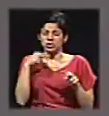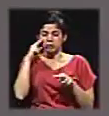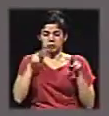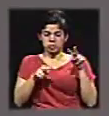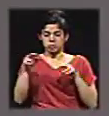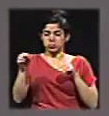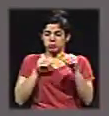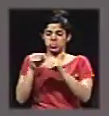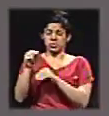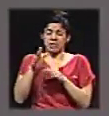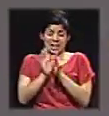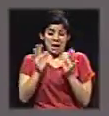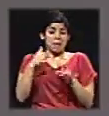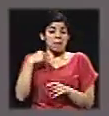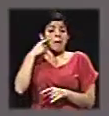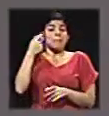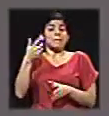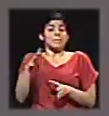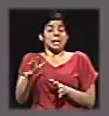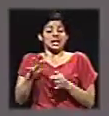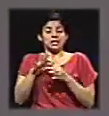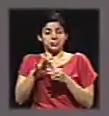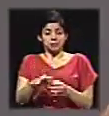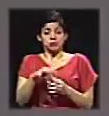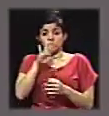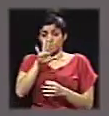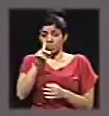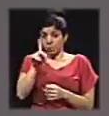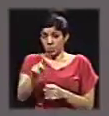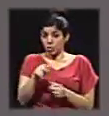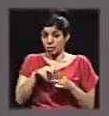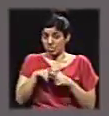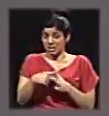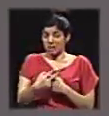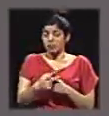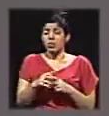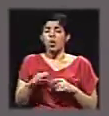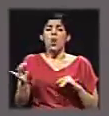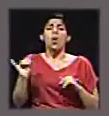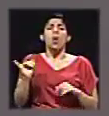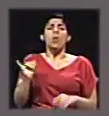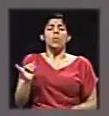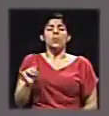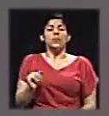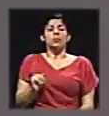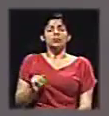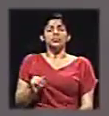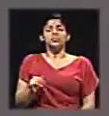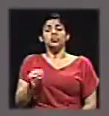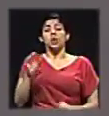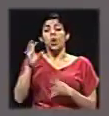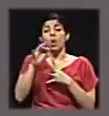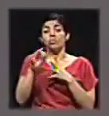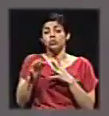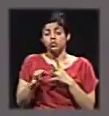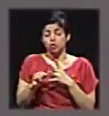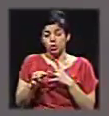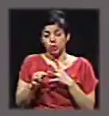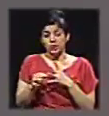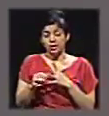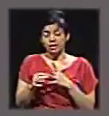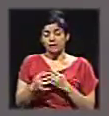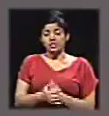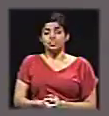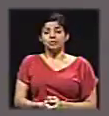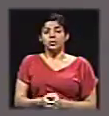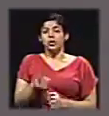parece es que, para volver, digamos, a la pregunta uh-huh. inicial suya, es que como que las opciones, el menú que se presenta,